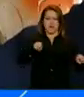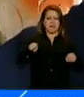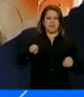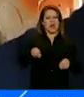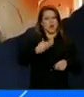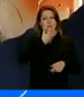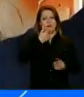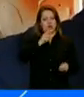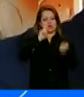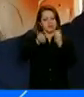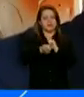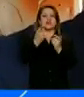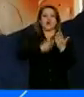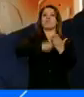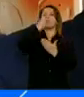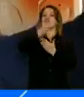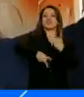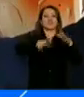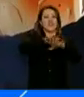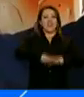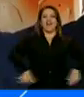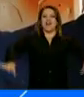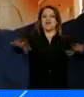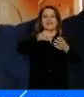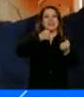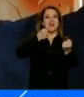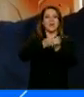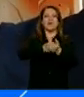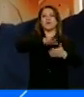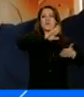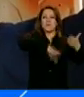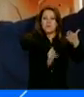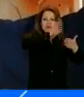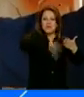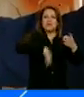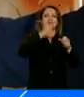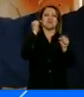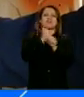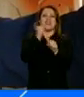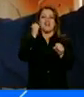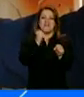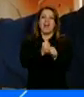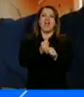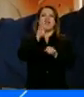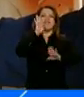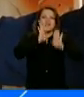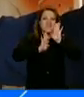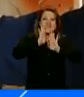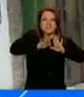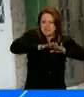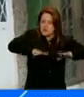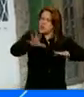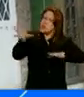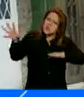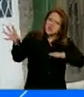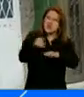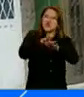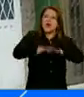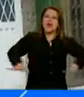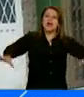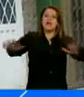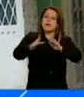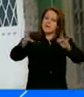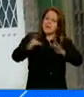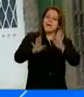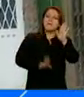Todo es un proyecto 100% ambiental, desde la pintura, desde el trabajo y su finalidad como tal. Desde